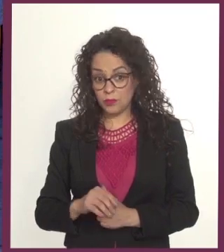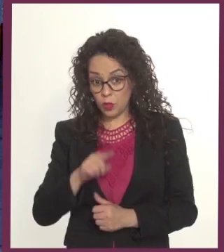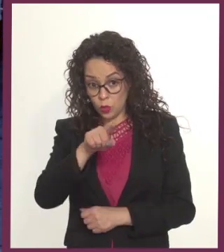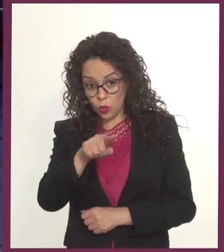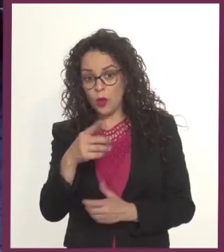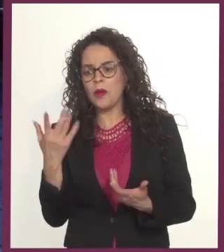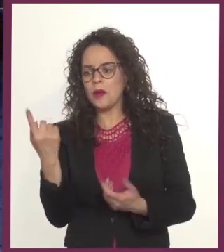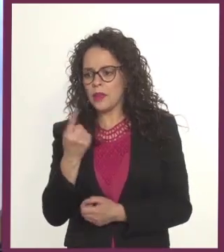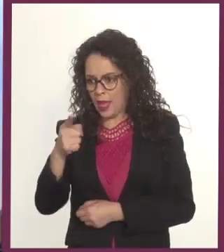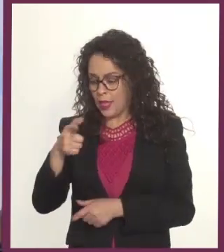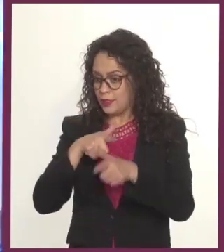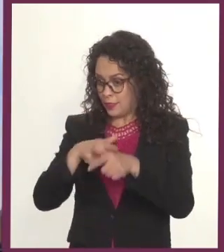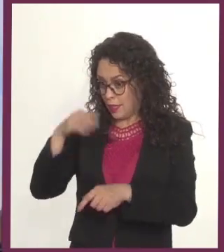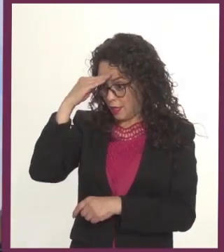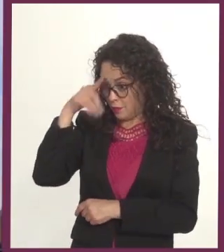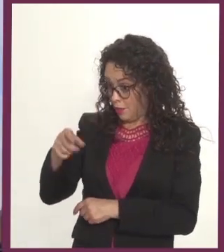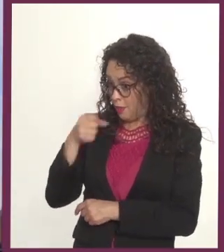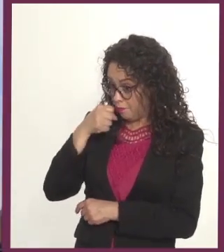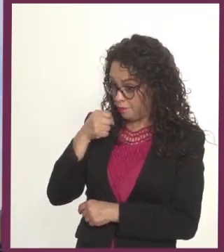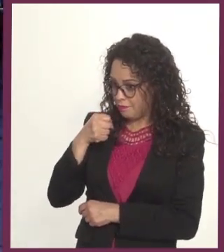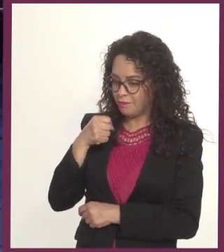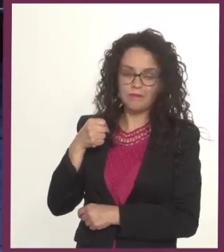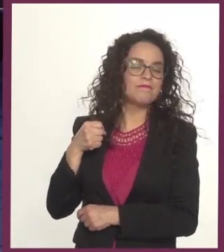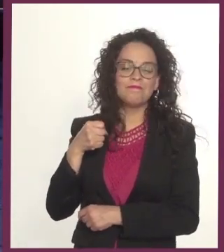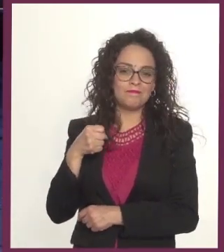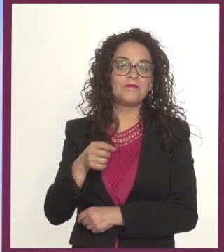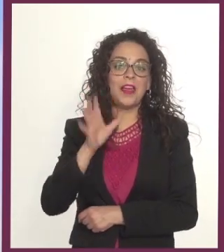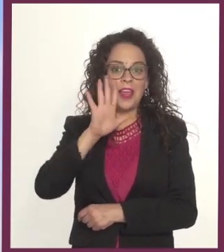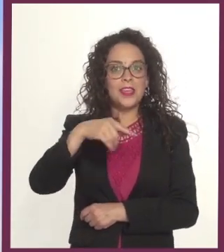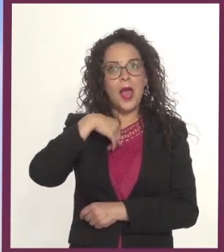No. Ya me vi como conductor de televisión.